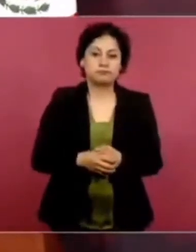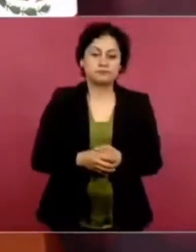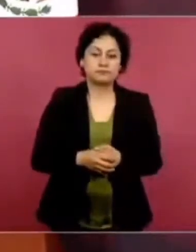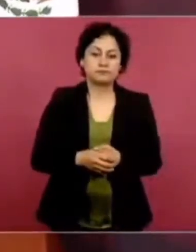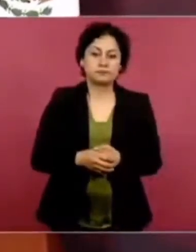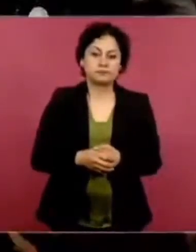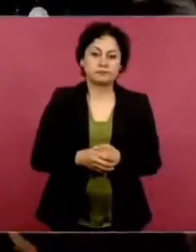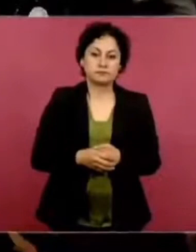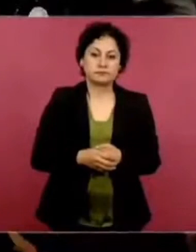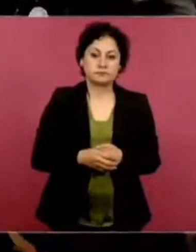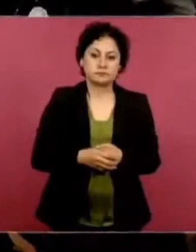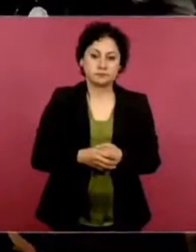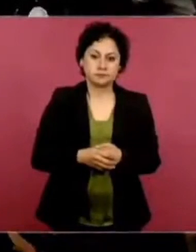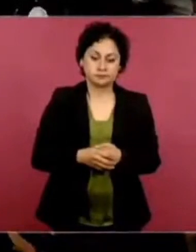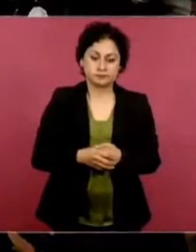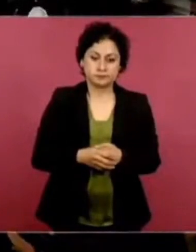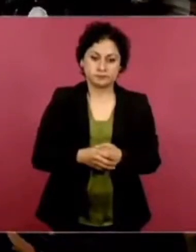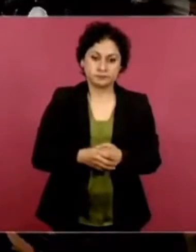es